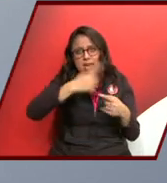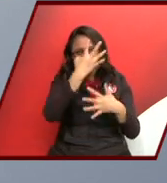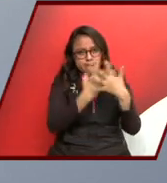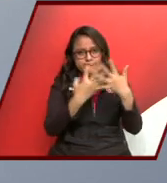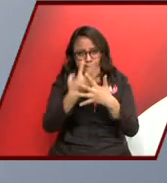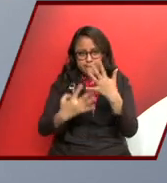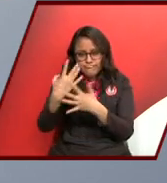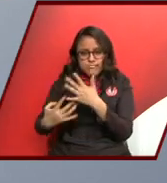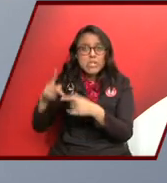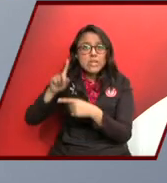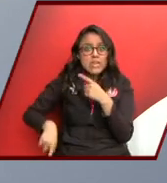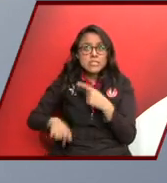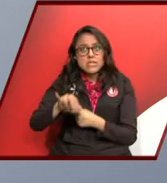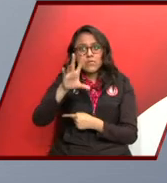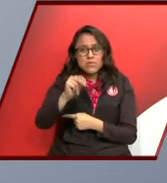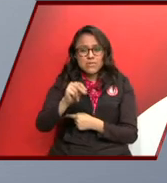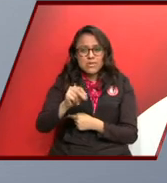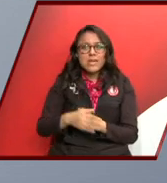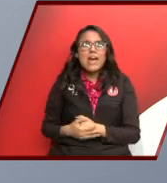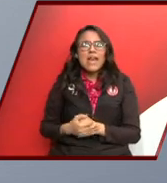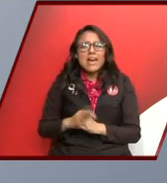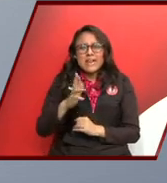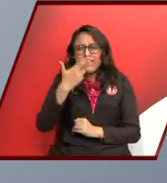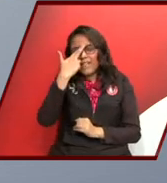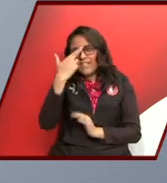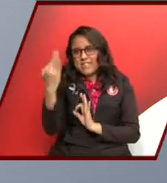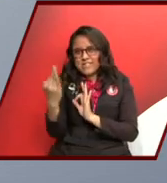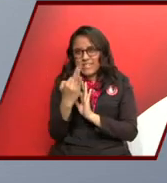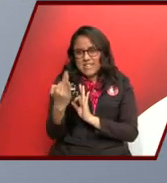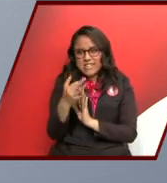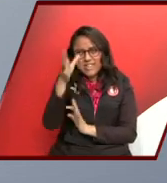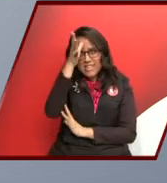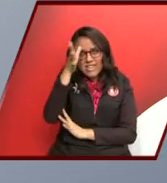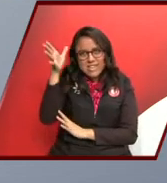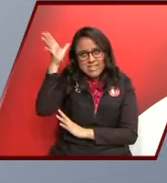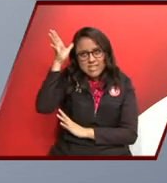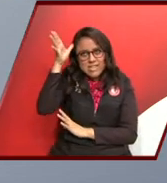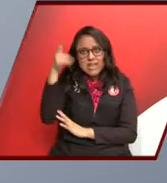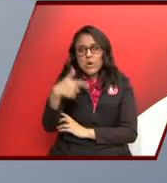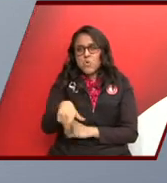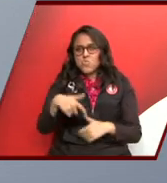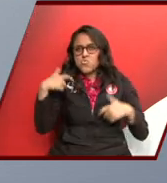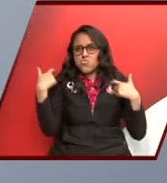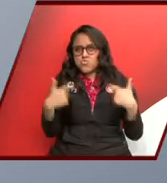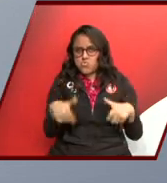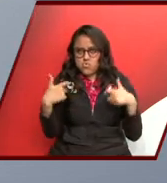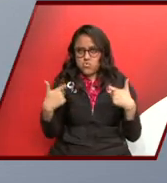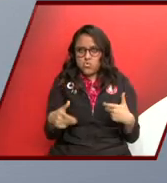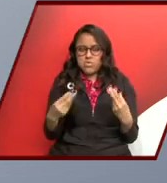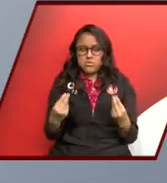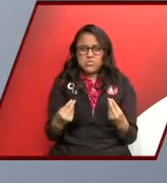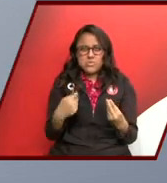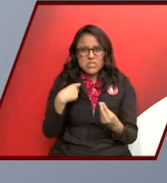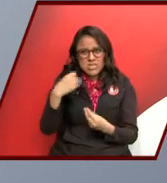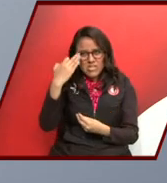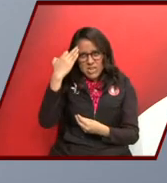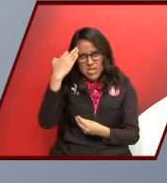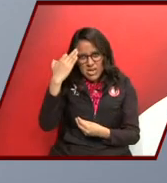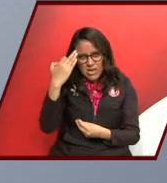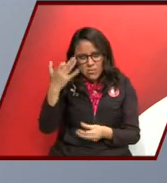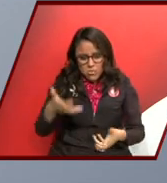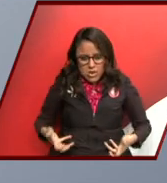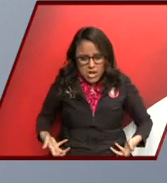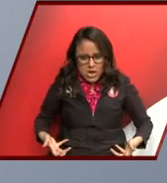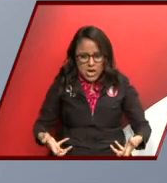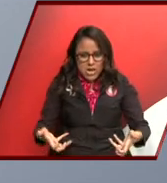no? Aquí muy cerca de Azteca había unos vecinos de poder adquisitivo alto que por años cerraron la